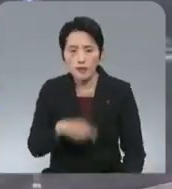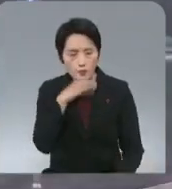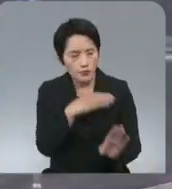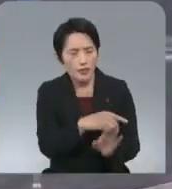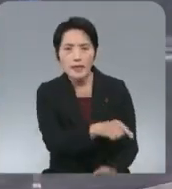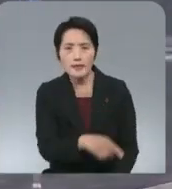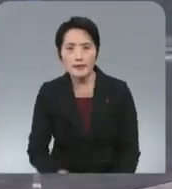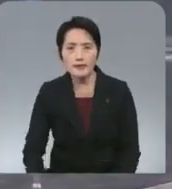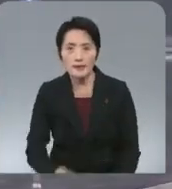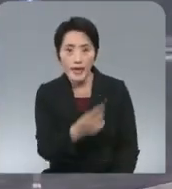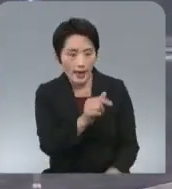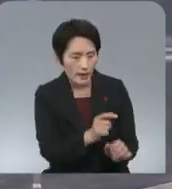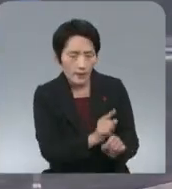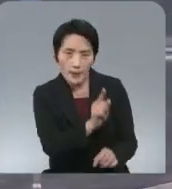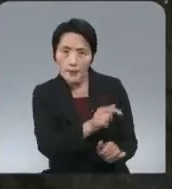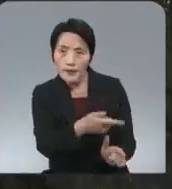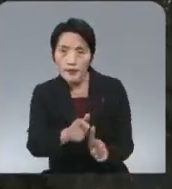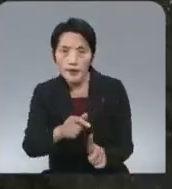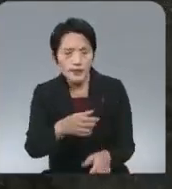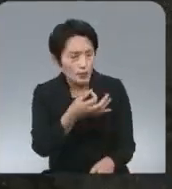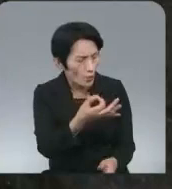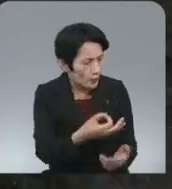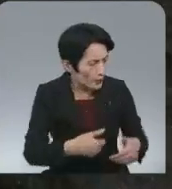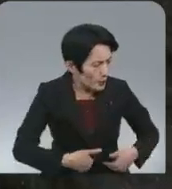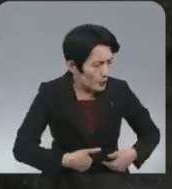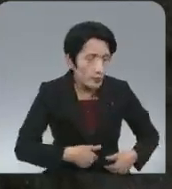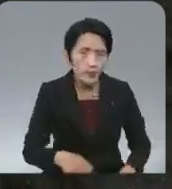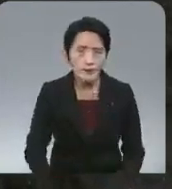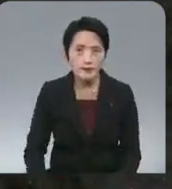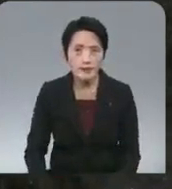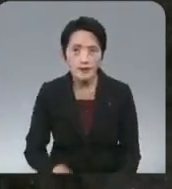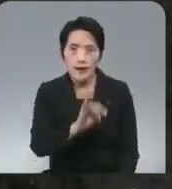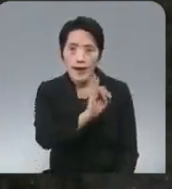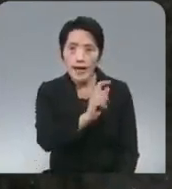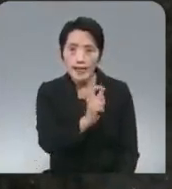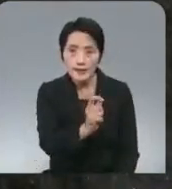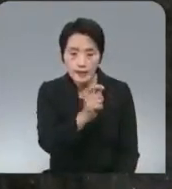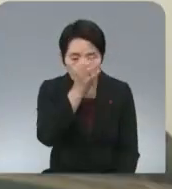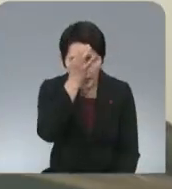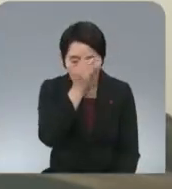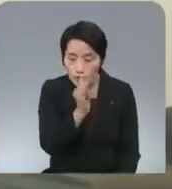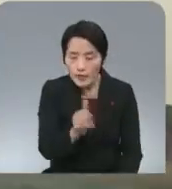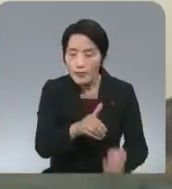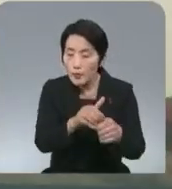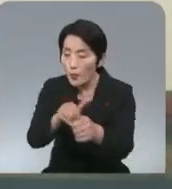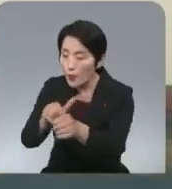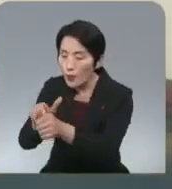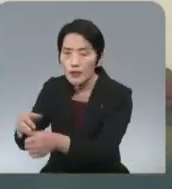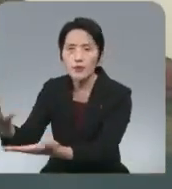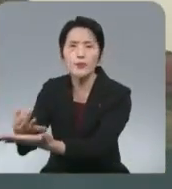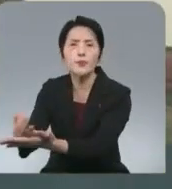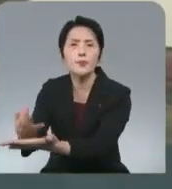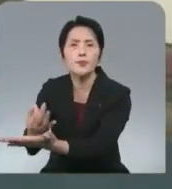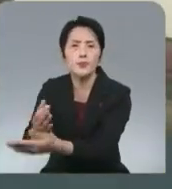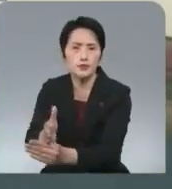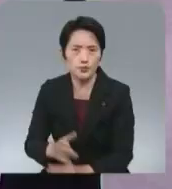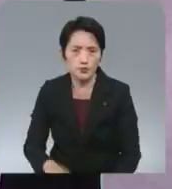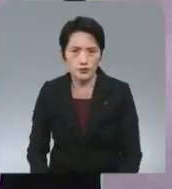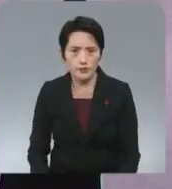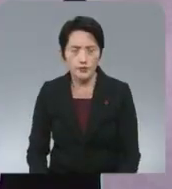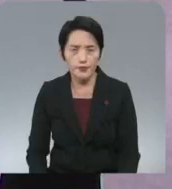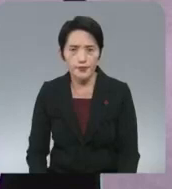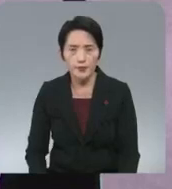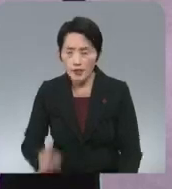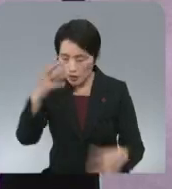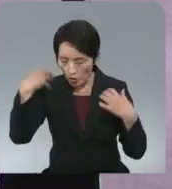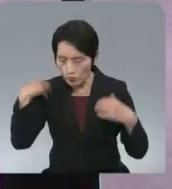las autoridades al entrar con un visado que no sea del trabajo seúl estima que estos norcoreanos se desempeñan en diversos sectores como salud deporte